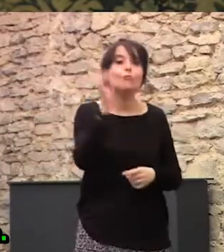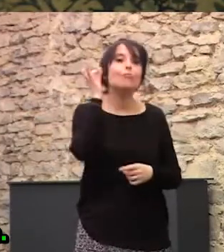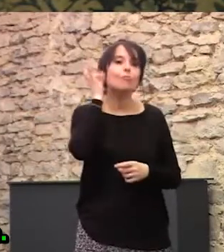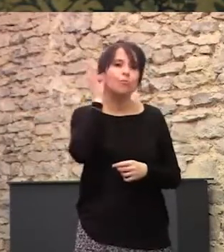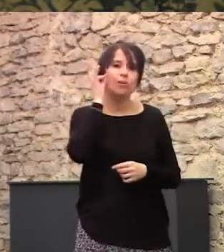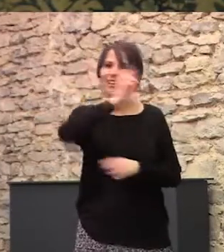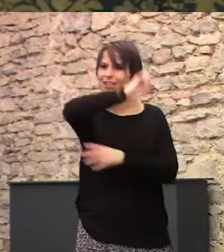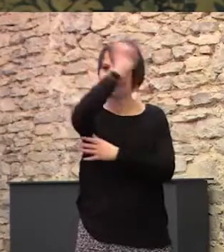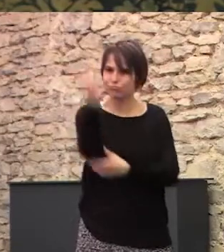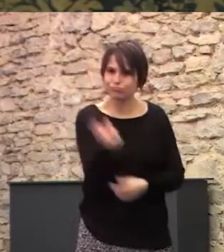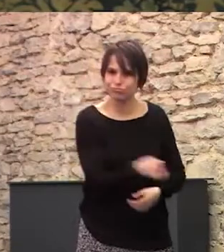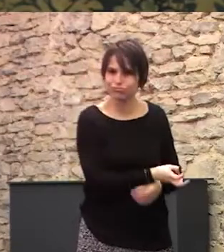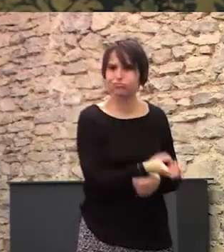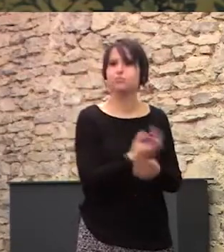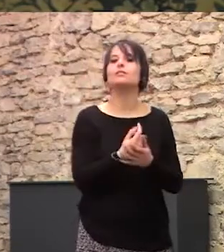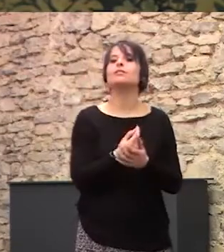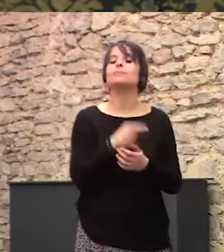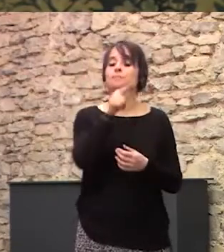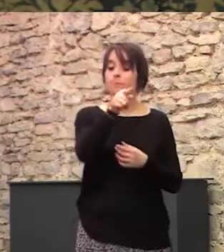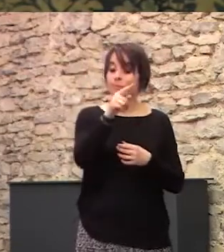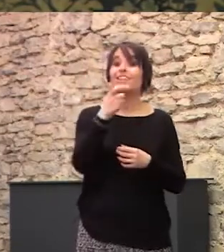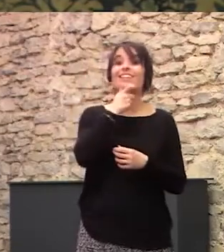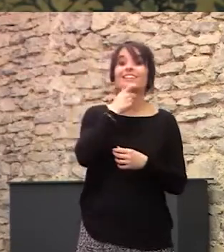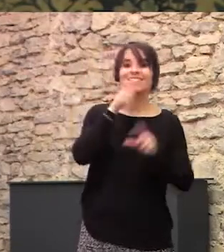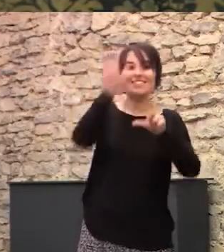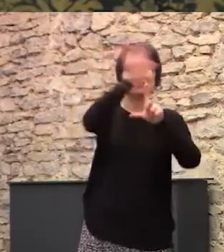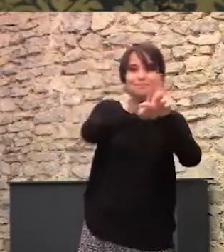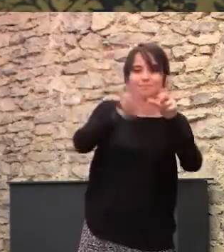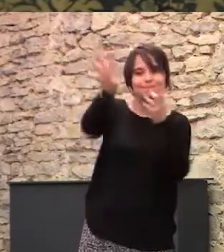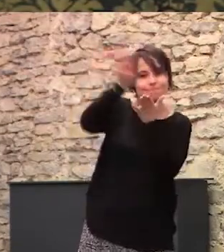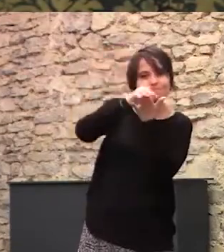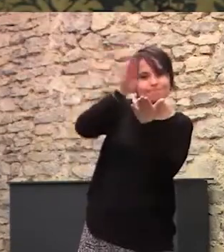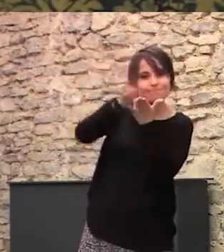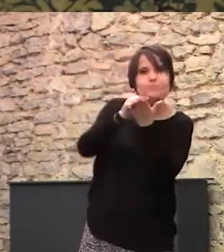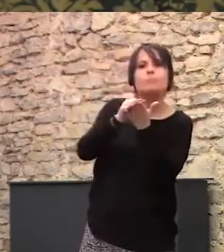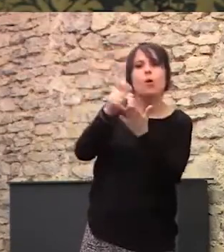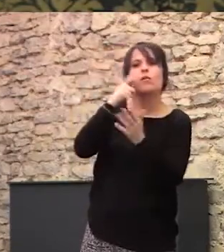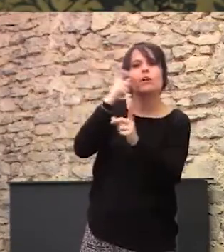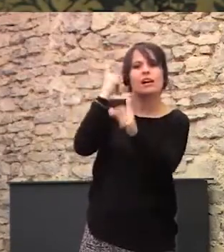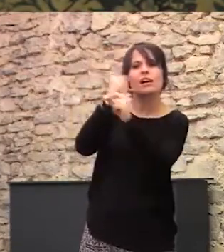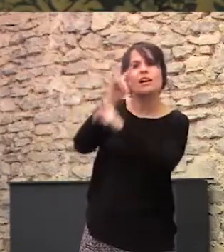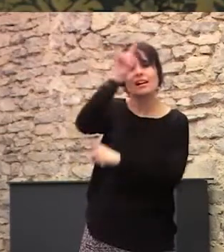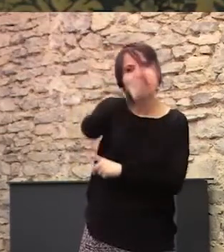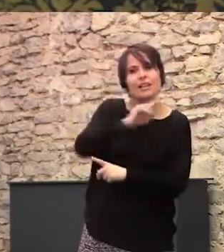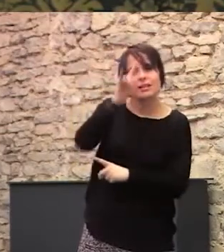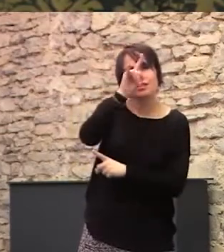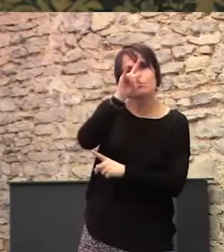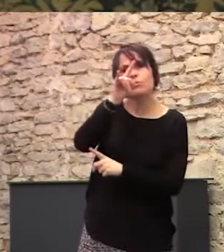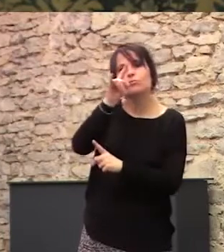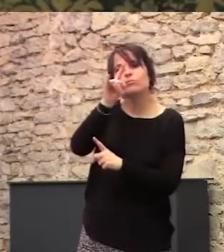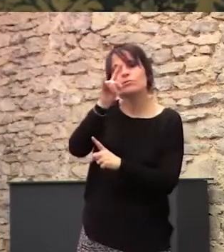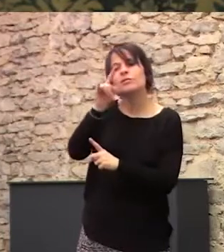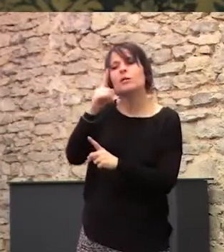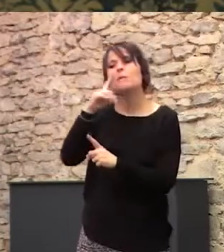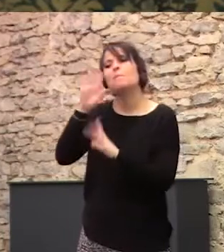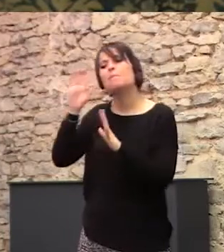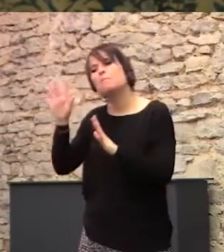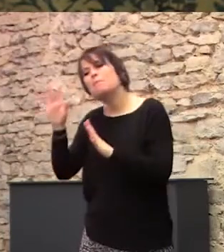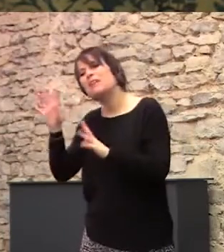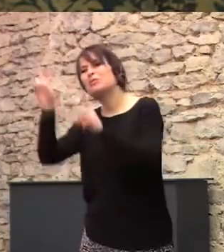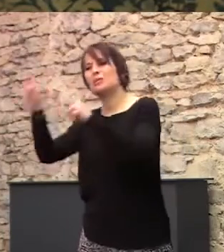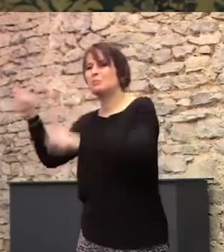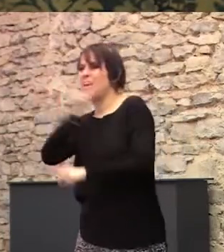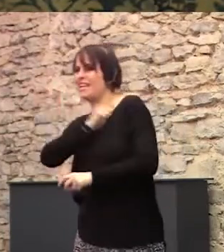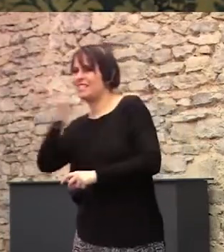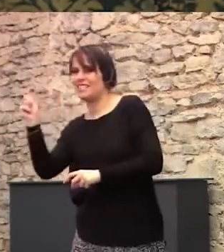muy diversas también. Entonces, ellas recogen el racismo, pero frente al discurso de esclavitud,